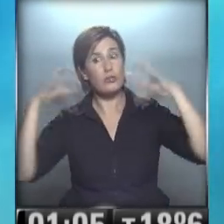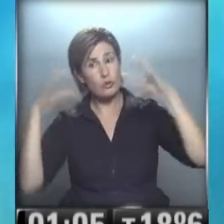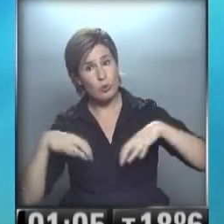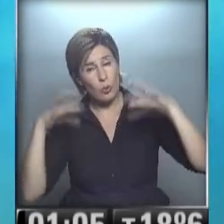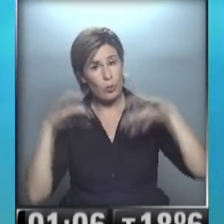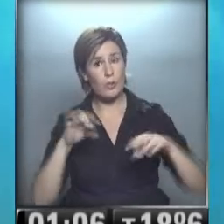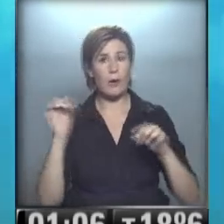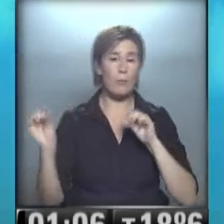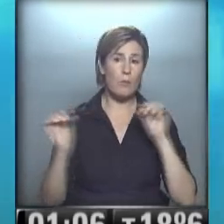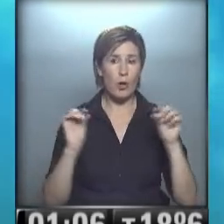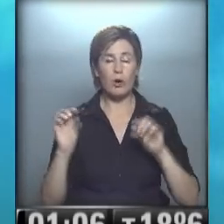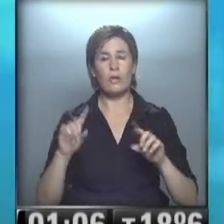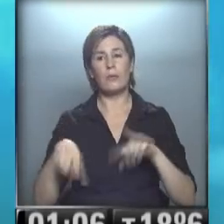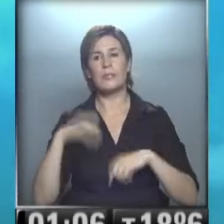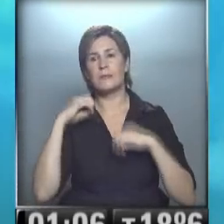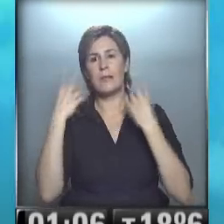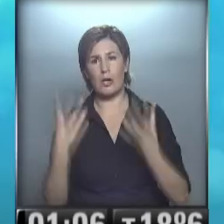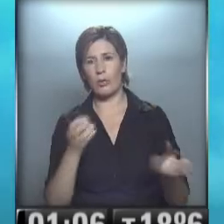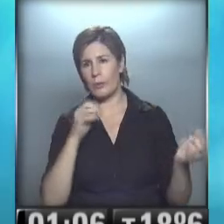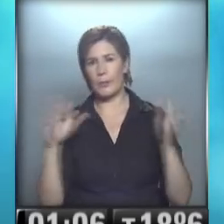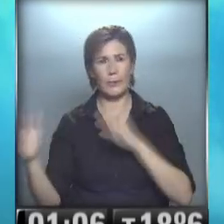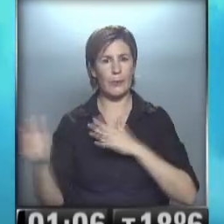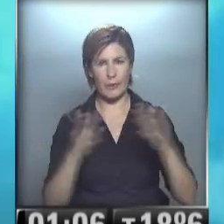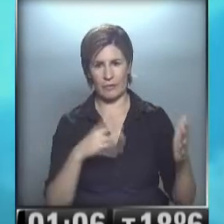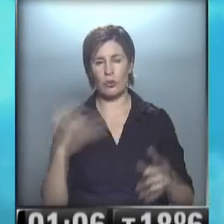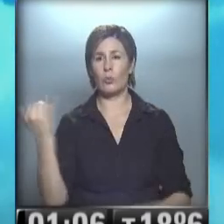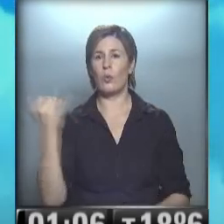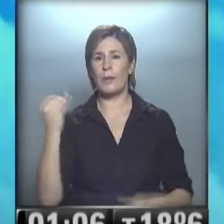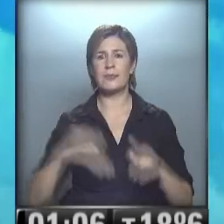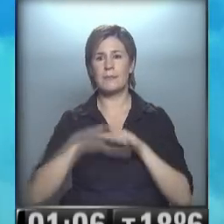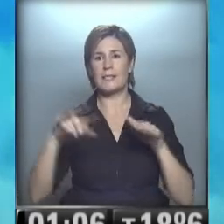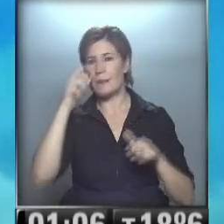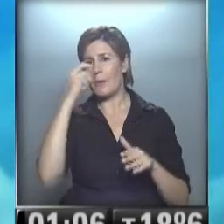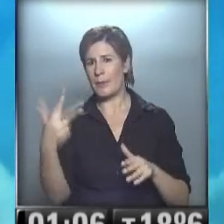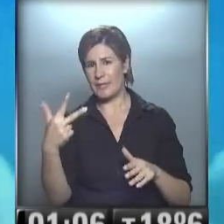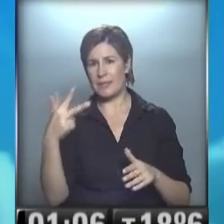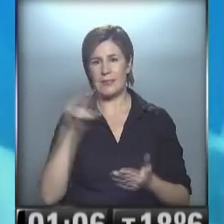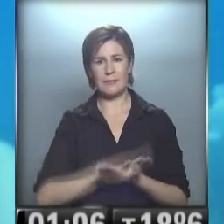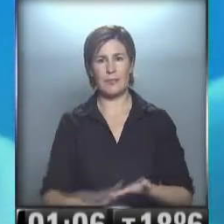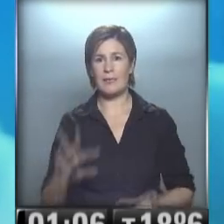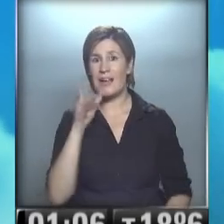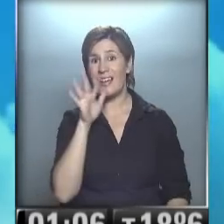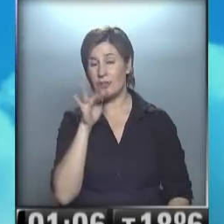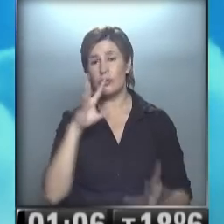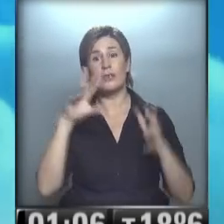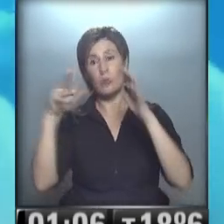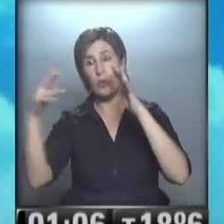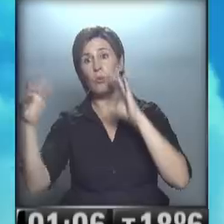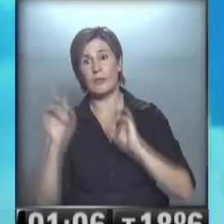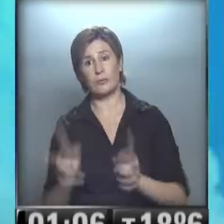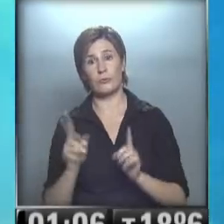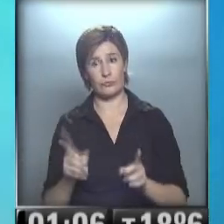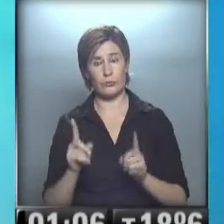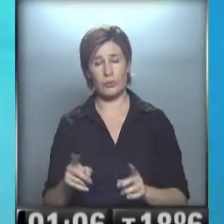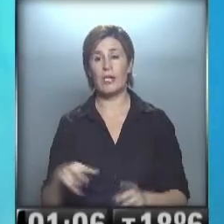mejorando con vientos del sudeste. ¿Qué va a pasar el jueves? 23 de máxima, 14 de mínima con cielo parcialmente nublado, y el